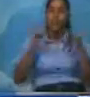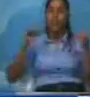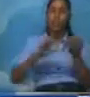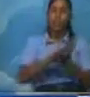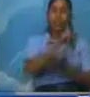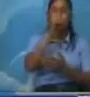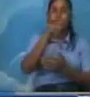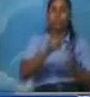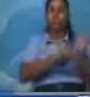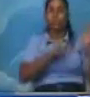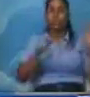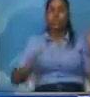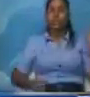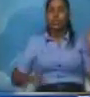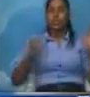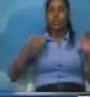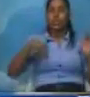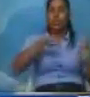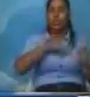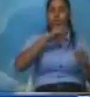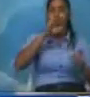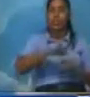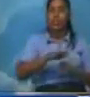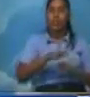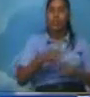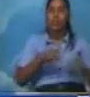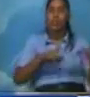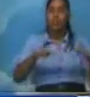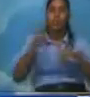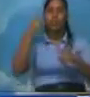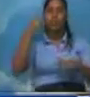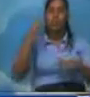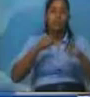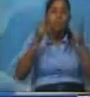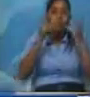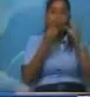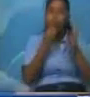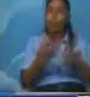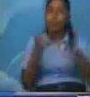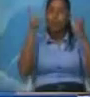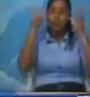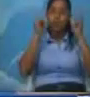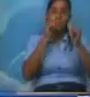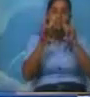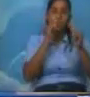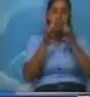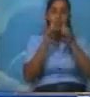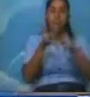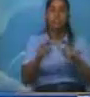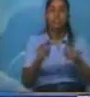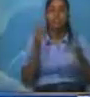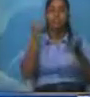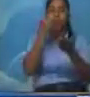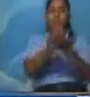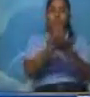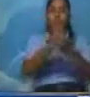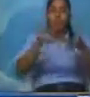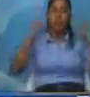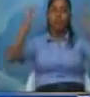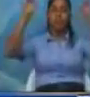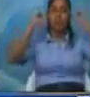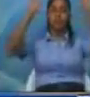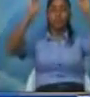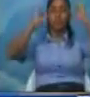Señor nosotros estamos listos para buscar esas buenas noticias Ay ay ay cielito estás ahí cielito am